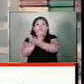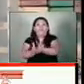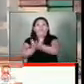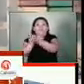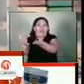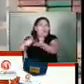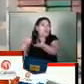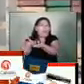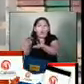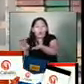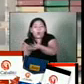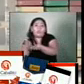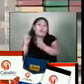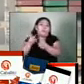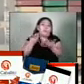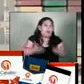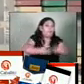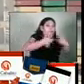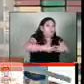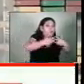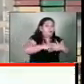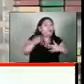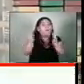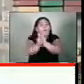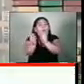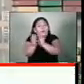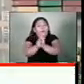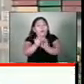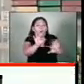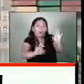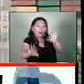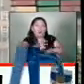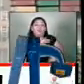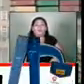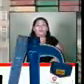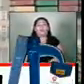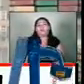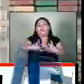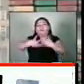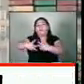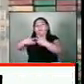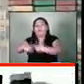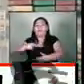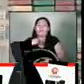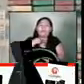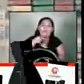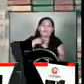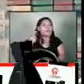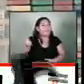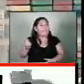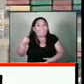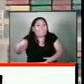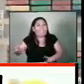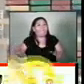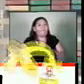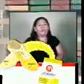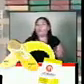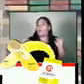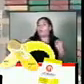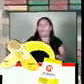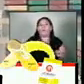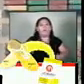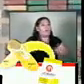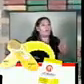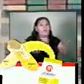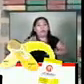mercancías y materias primas, problemas que para algunos empresarios reflejará pérdidas para esta temporada e incluso no podrán